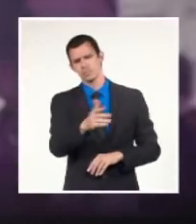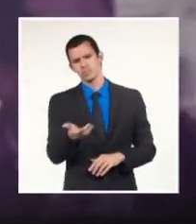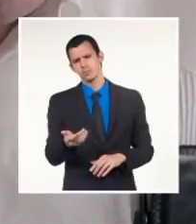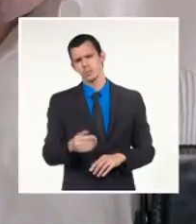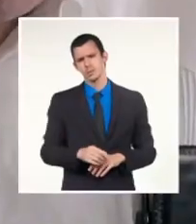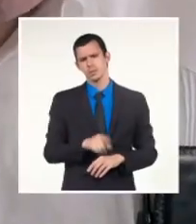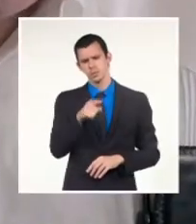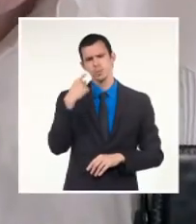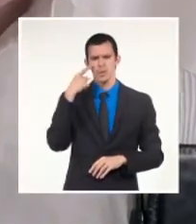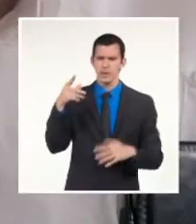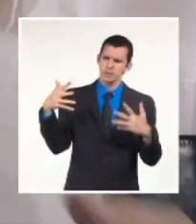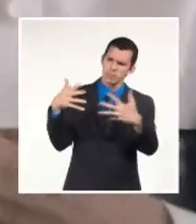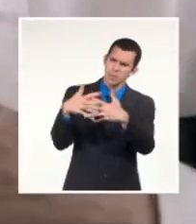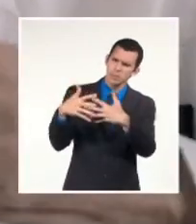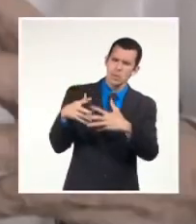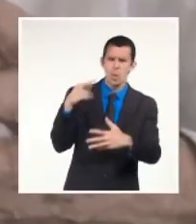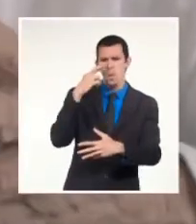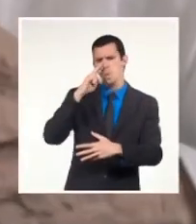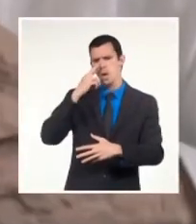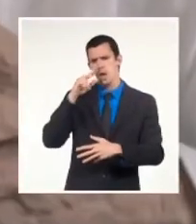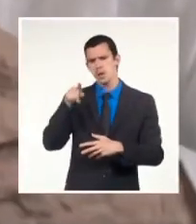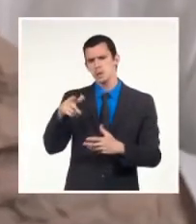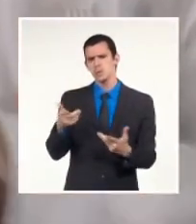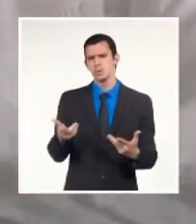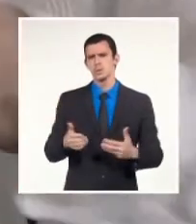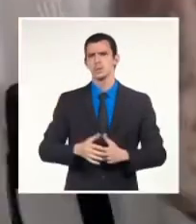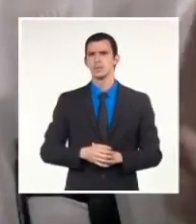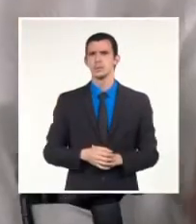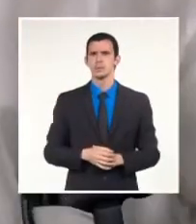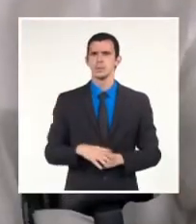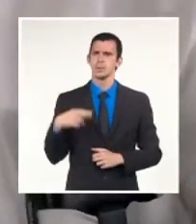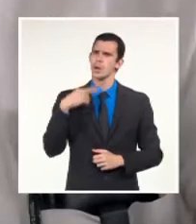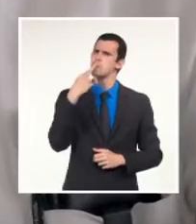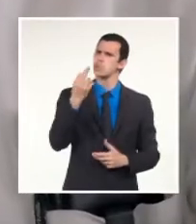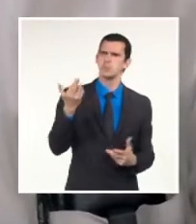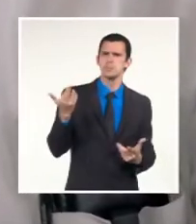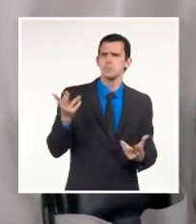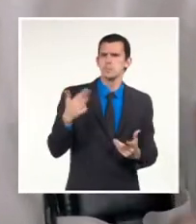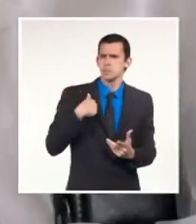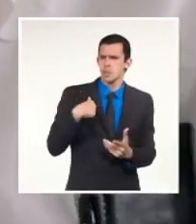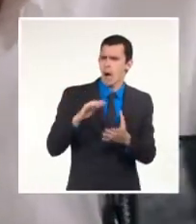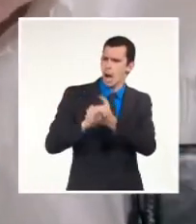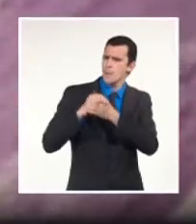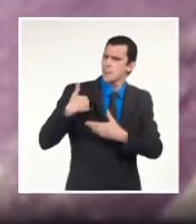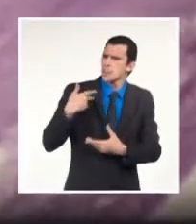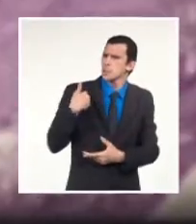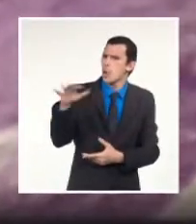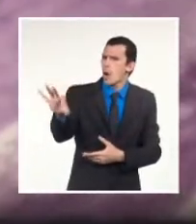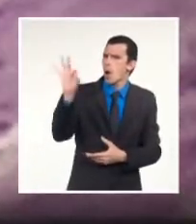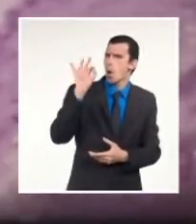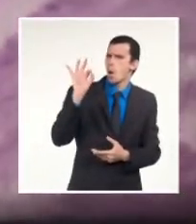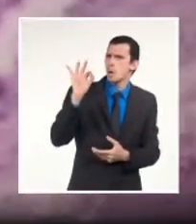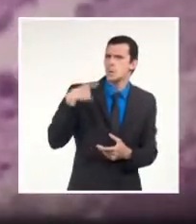africanos. Y yo le dije, I choose my own friend, brother. Yo escojo mis amigos, a mí nadie los escoge por mí.